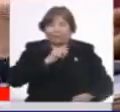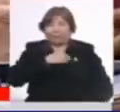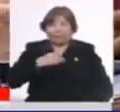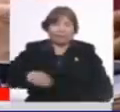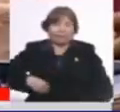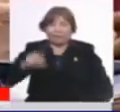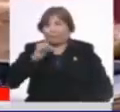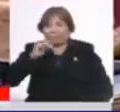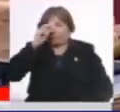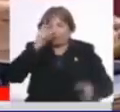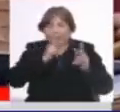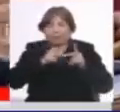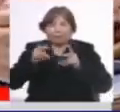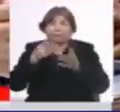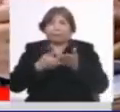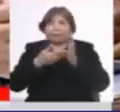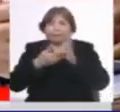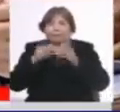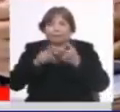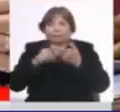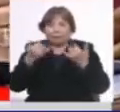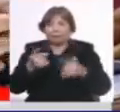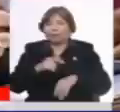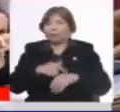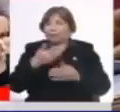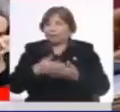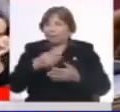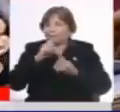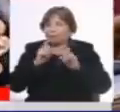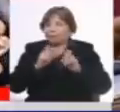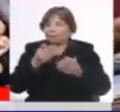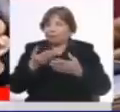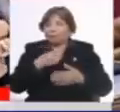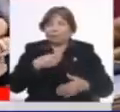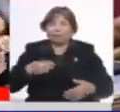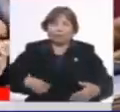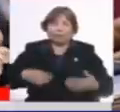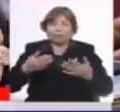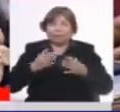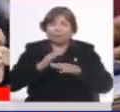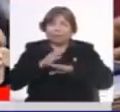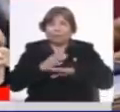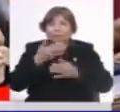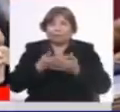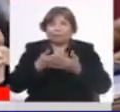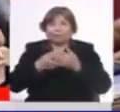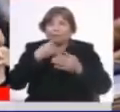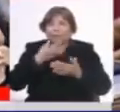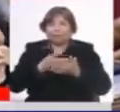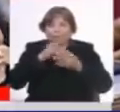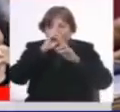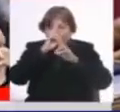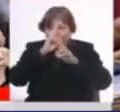quien tampoco tiene un plan presentado hasta el momento. La pregunta, señor presidente, por su intermedio y con